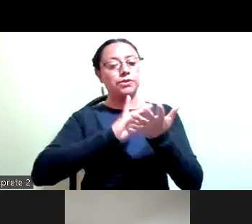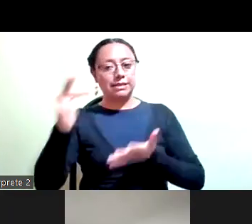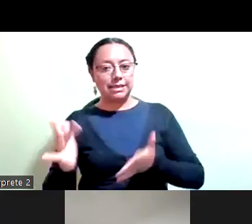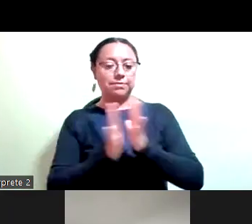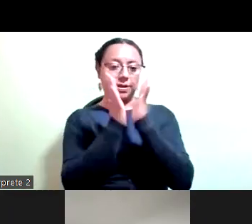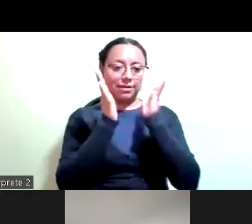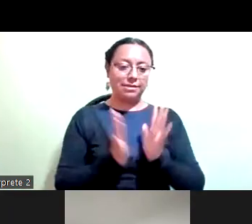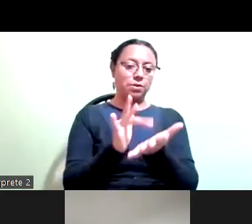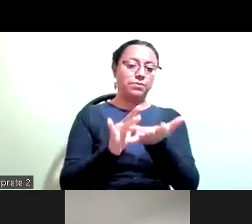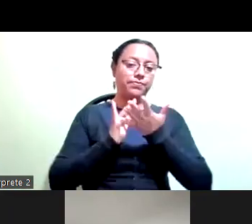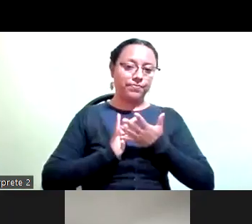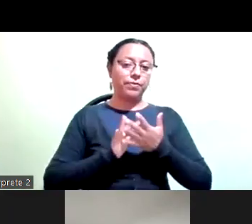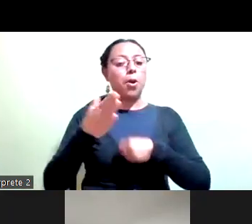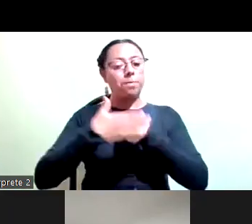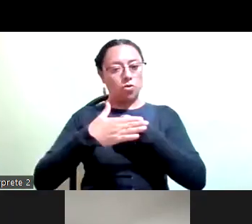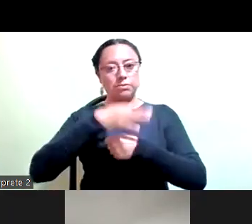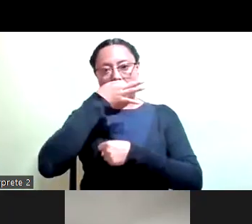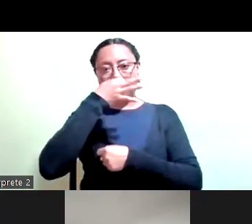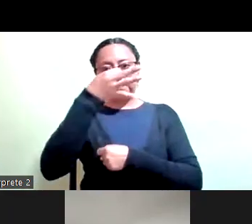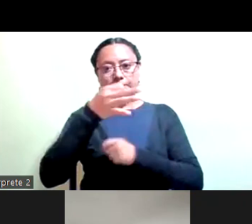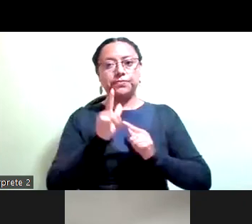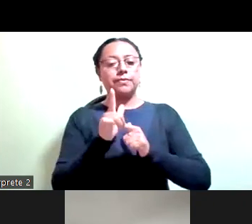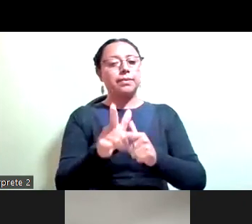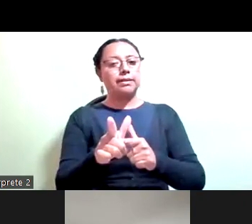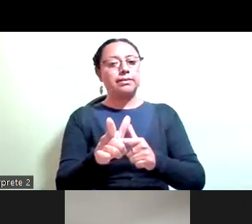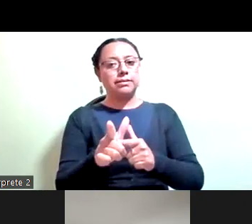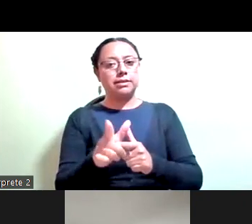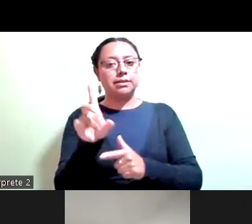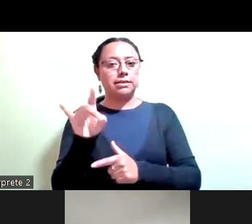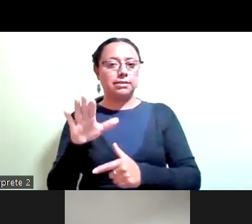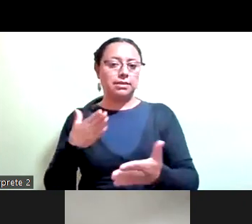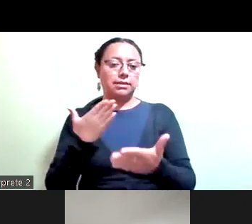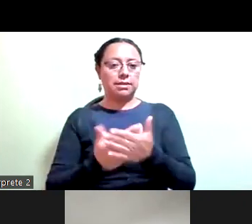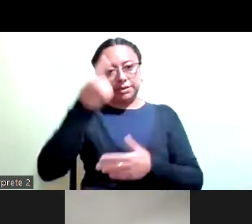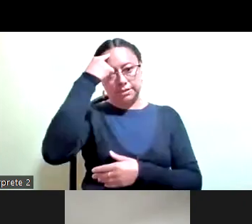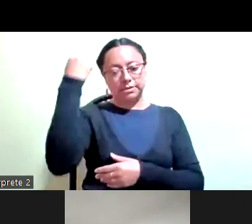y estaremos dándoles a conocer los siguientes dictámenes para poder